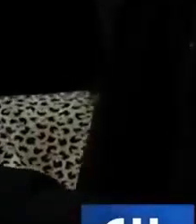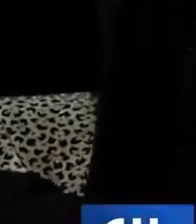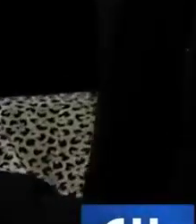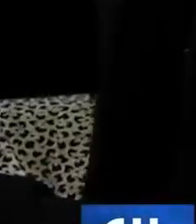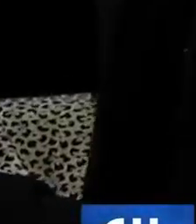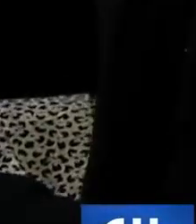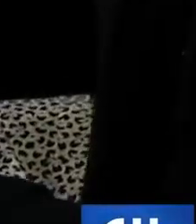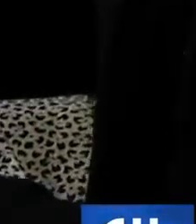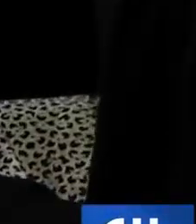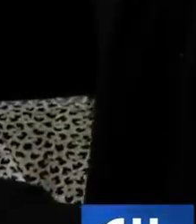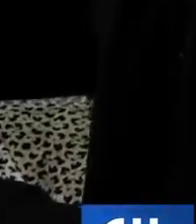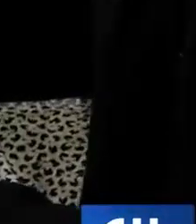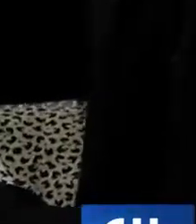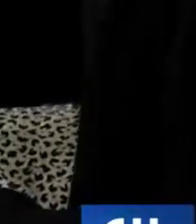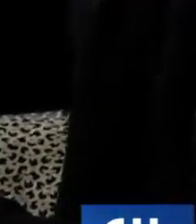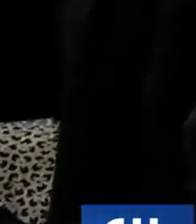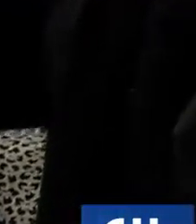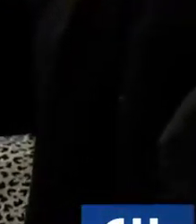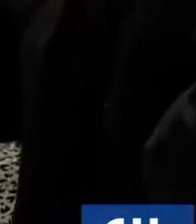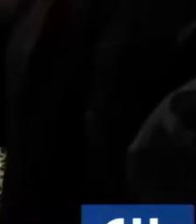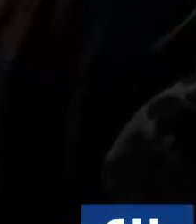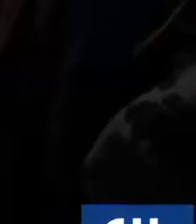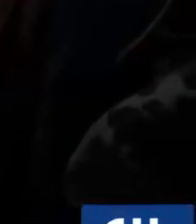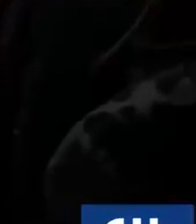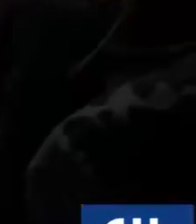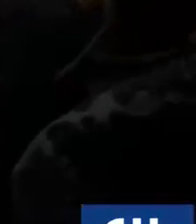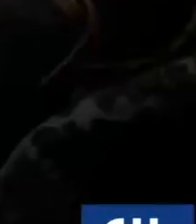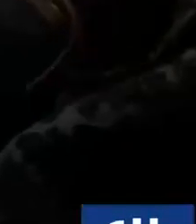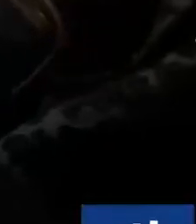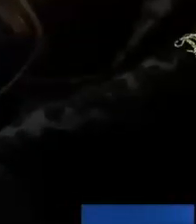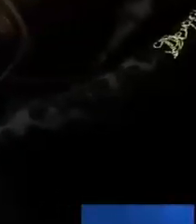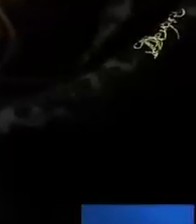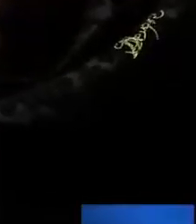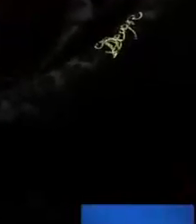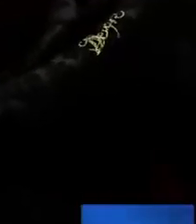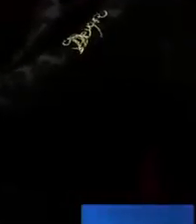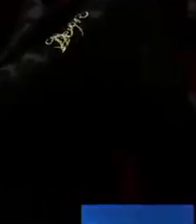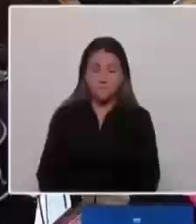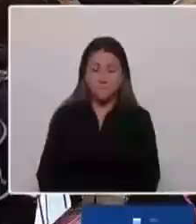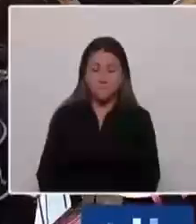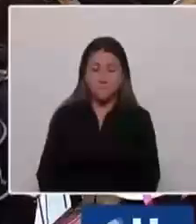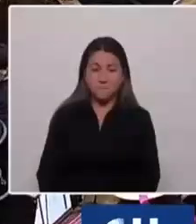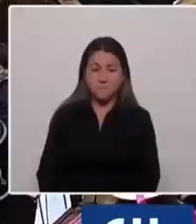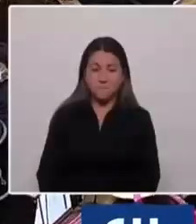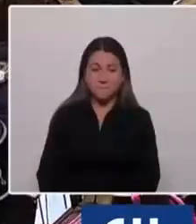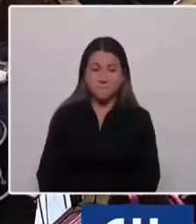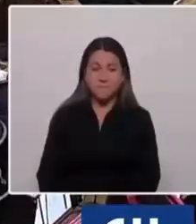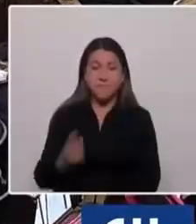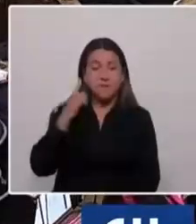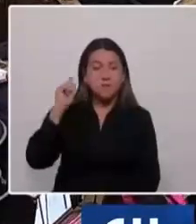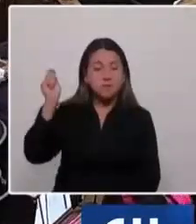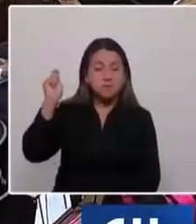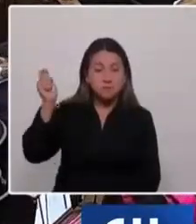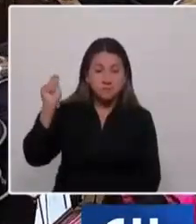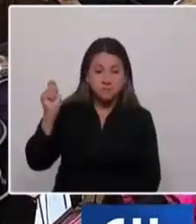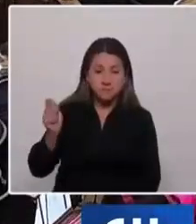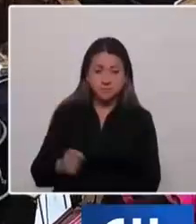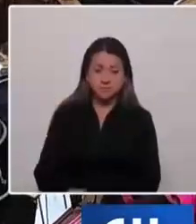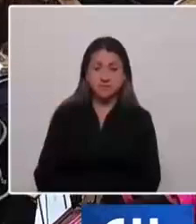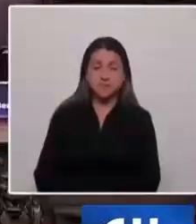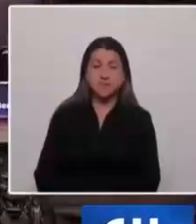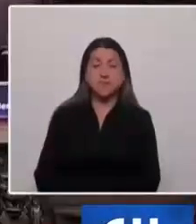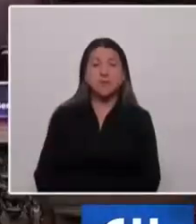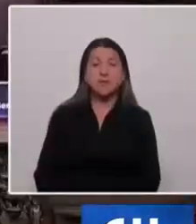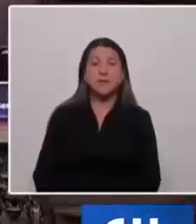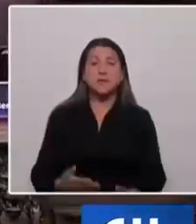dando el puntapié inicial a la temporada de la historia de la convención que discutirá sus contenidos y a la que le quedan nueve meses de